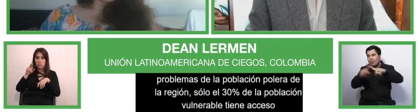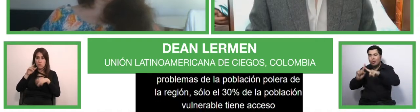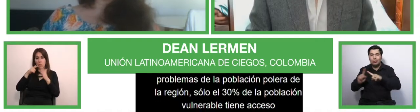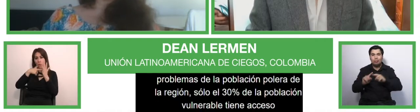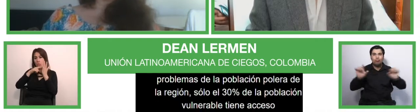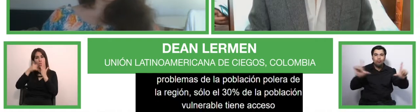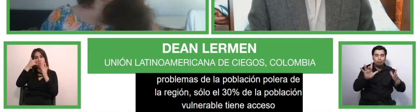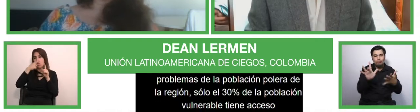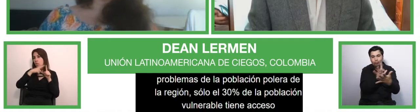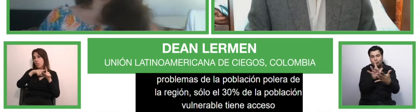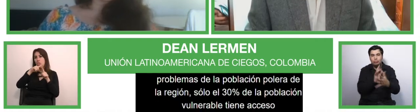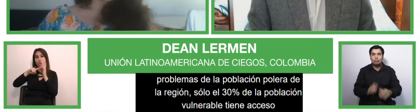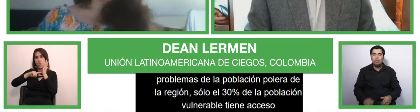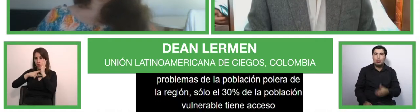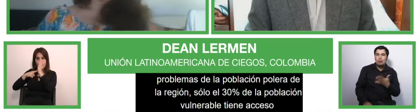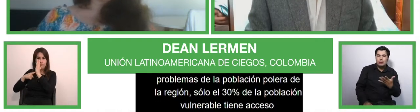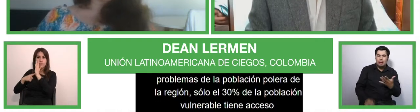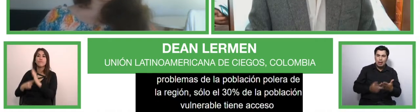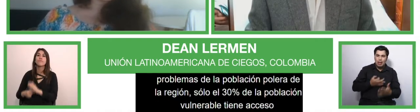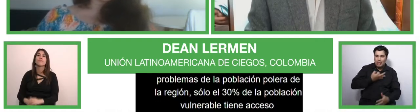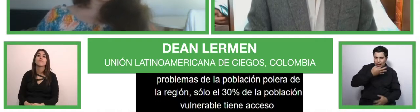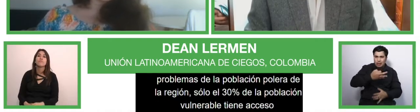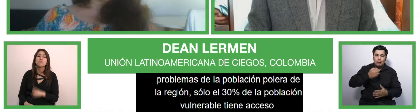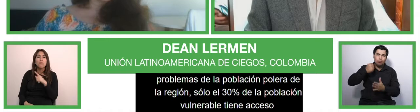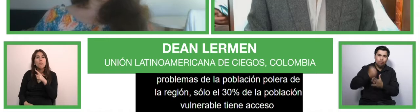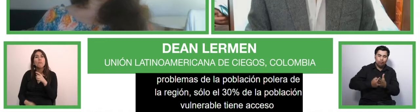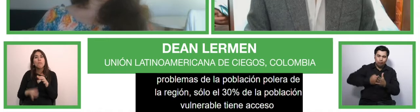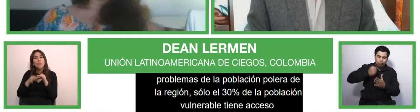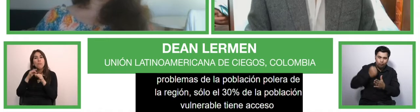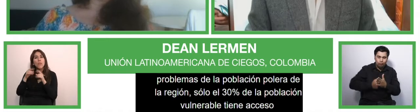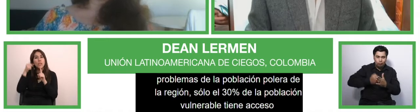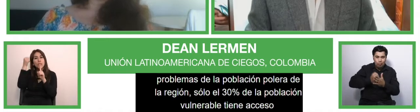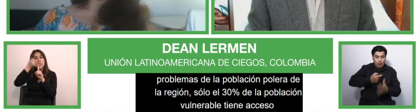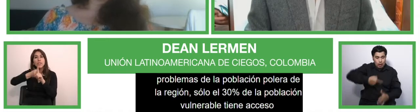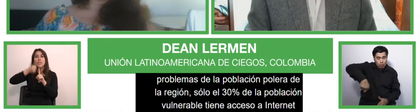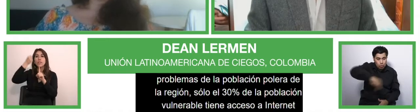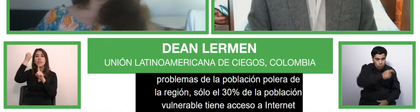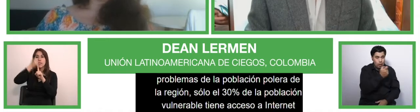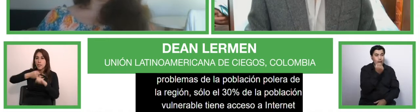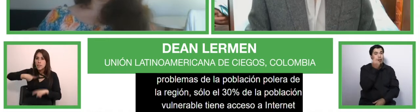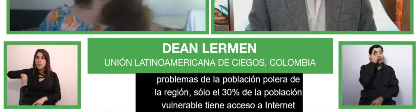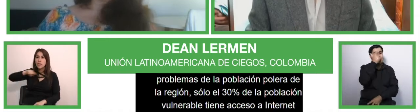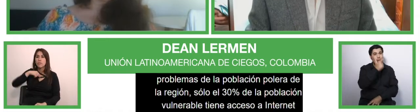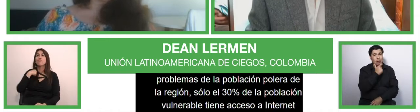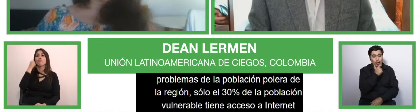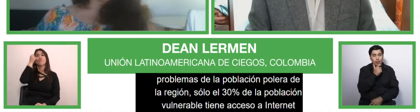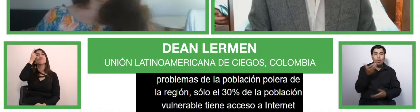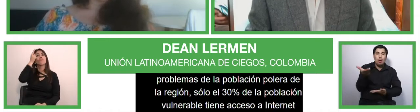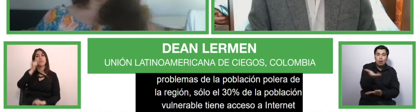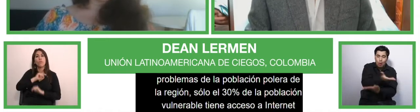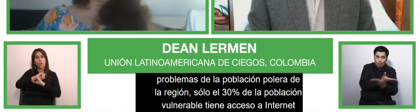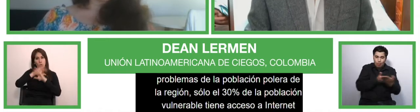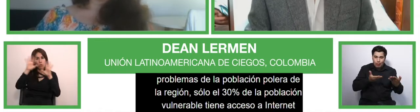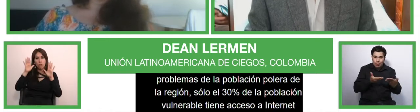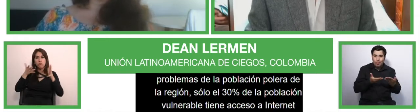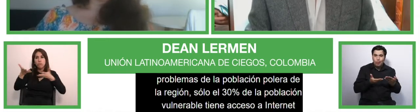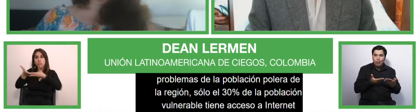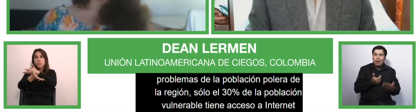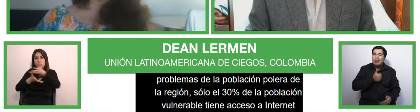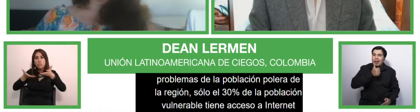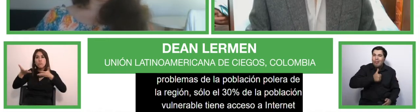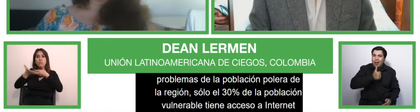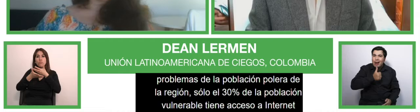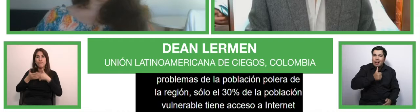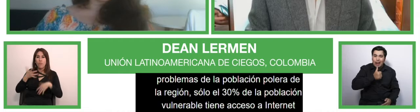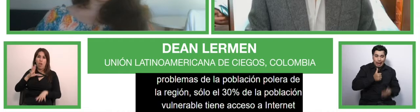Se hace mucho énfasis y lo entendemos, lo comprendemos y lo compartimos, y es resolver el tema